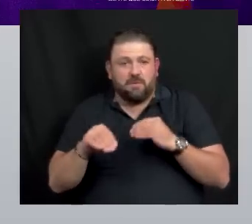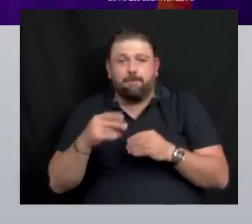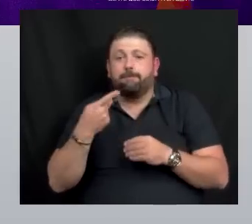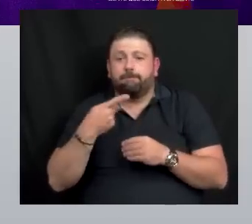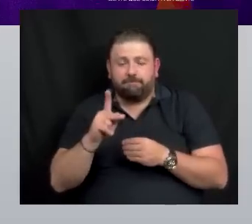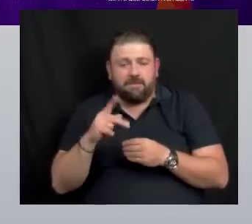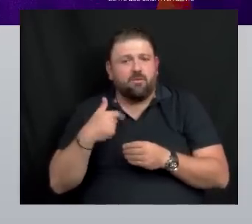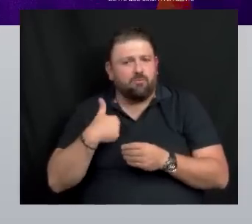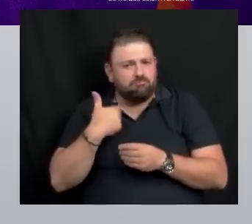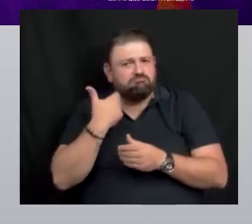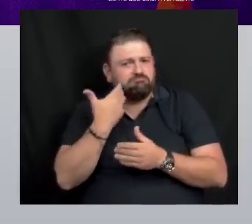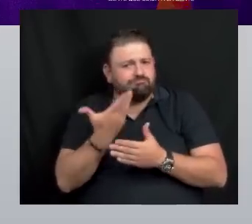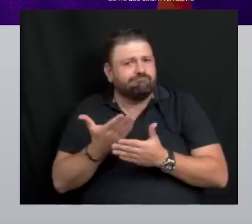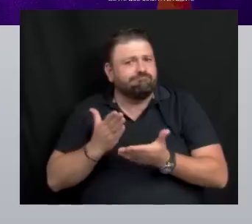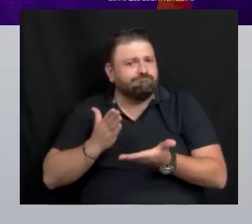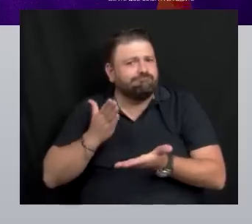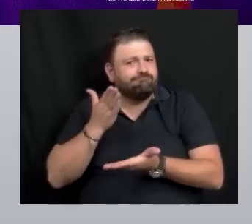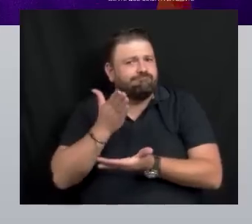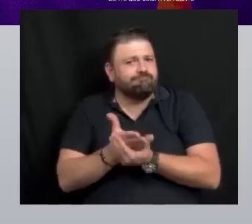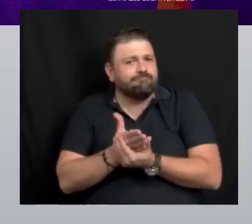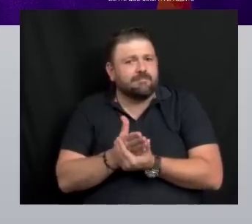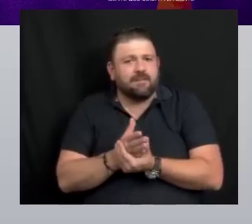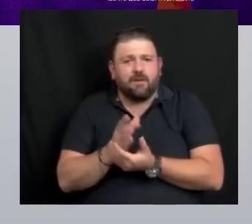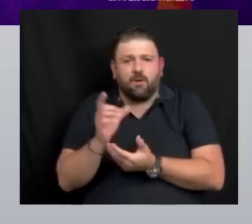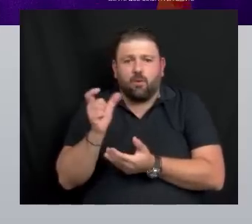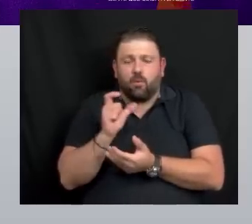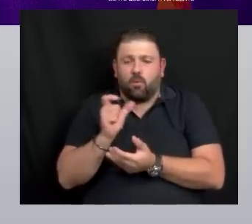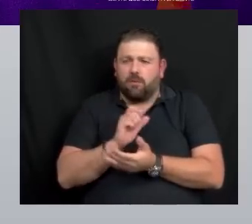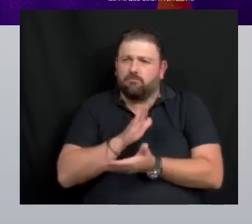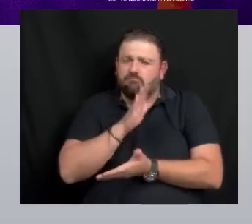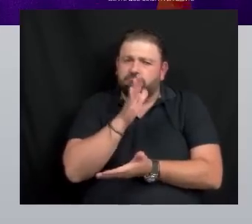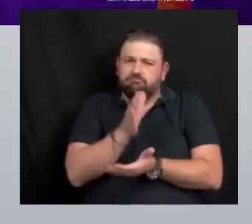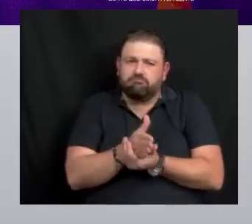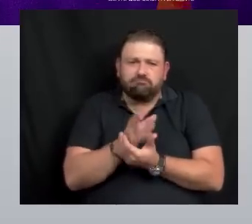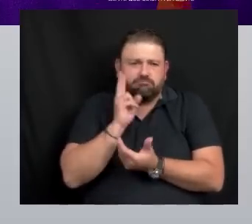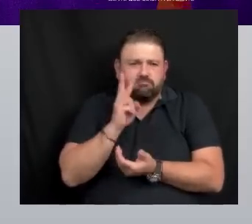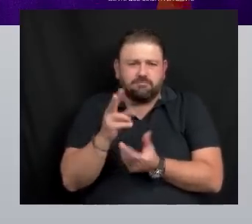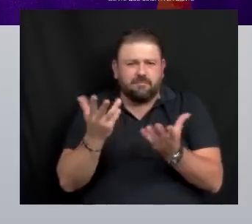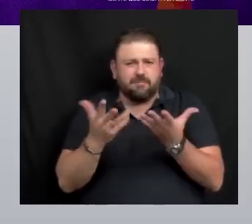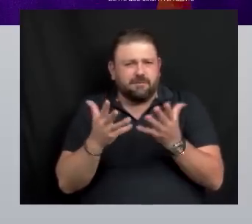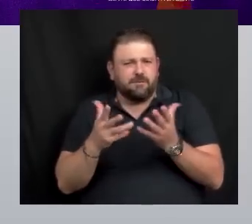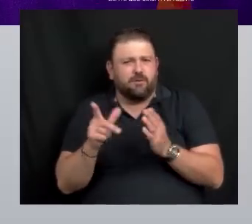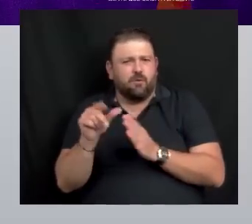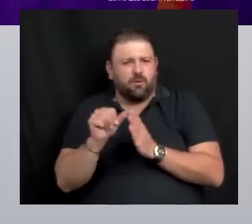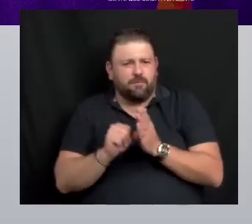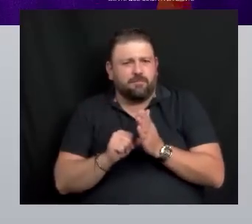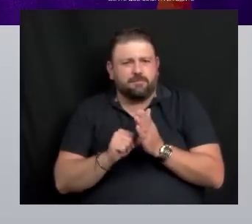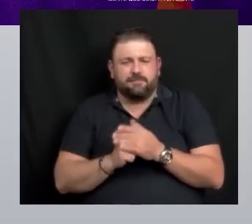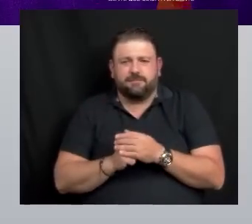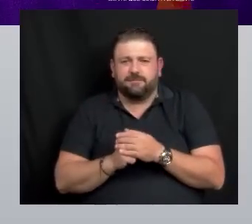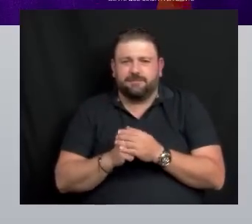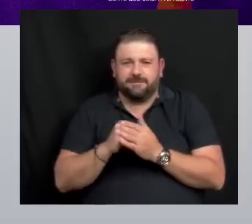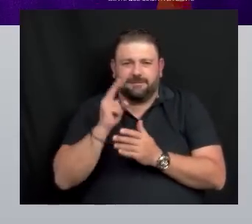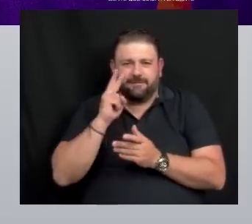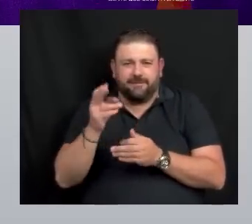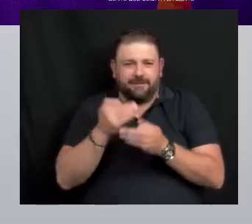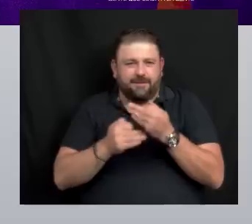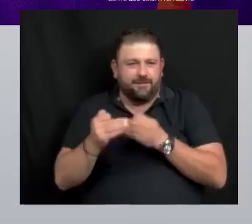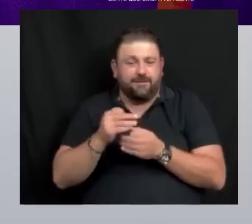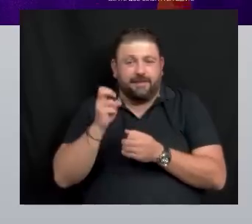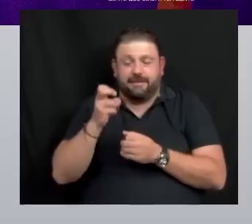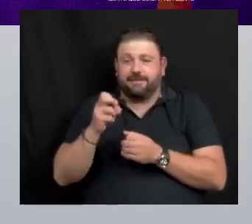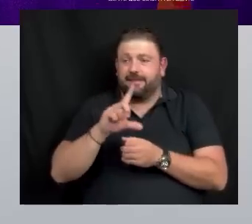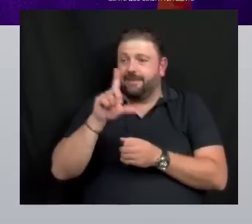pero llegué ahí. Y esto me ha sucedido que de repente hace unos meses estuviéramos en un camello en